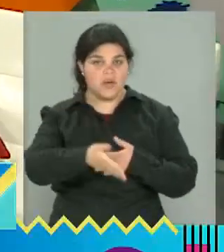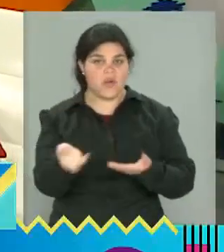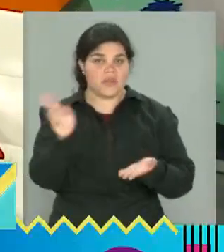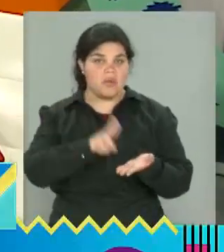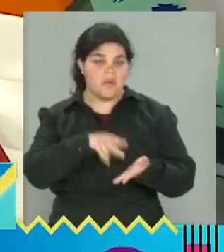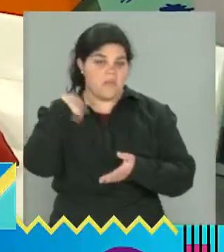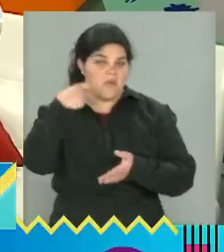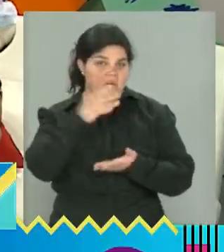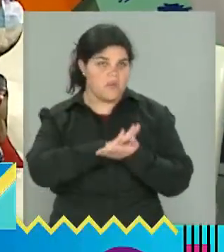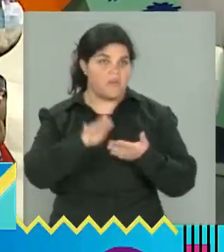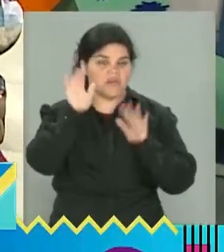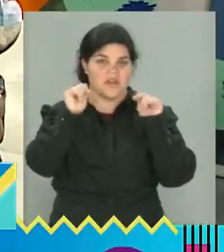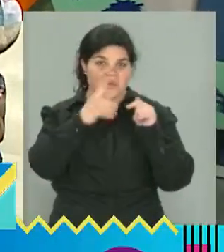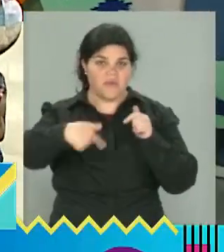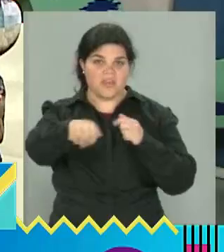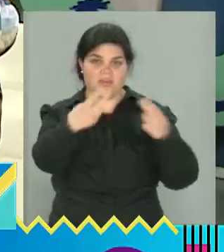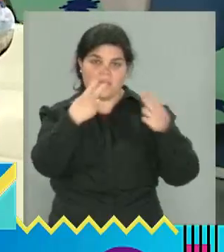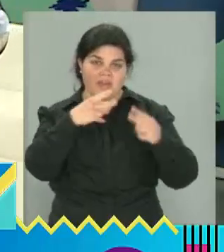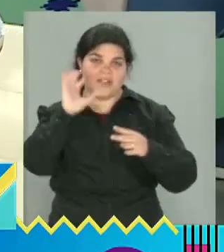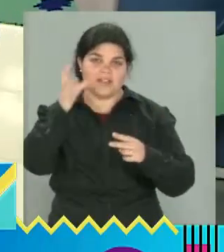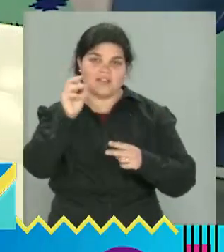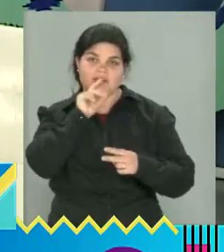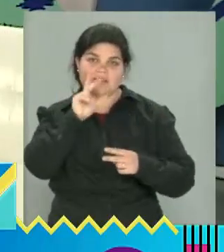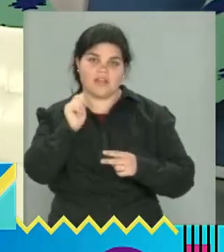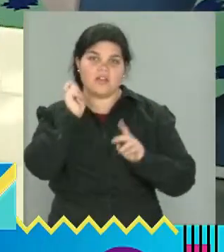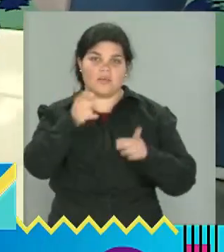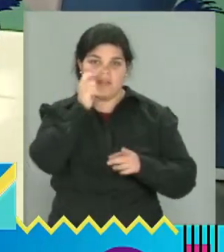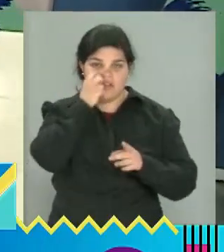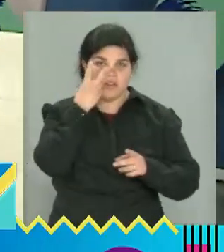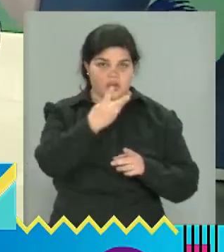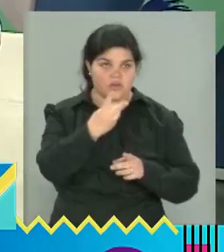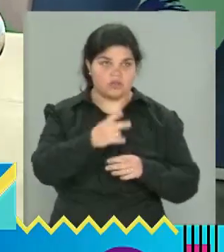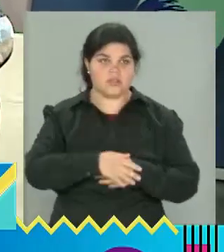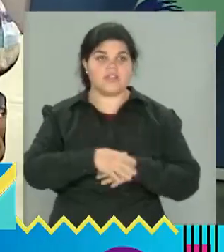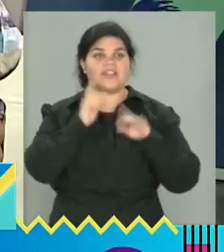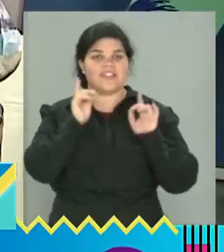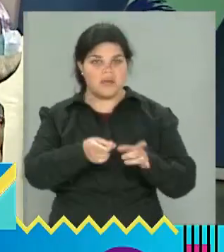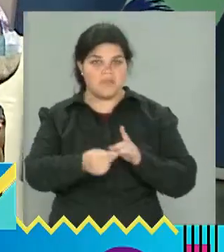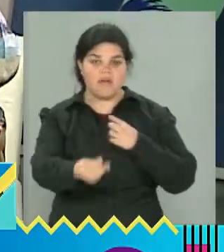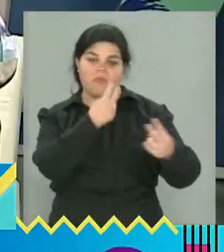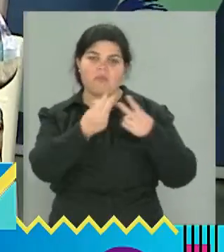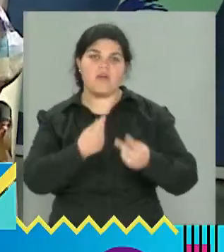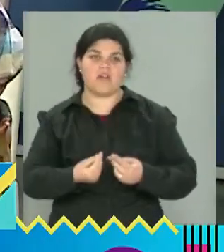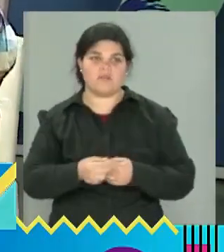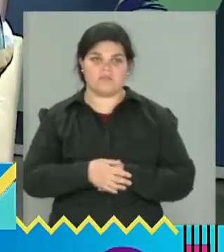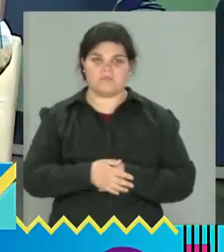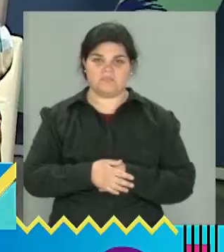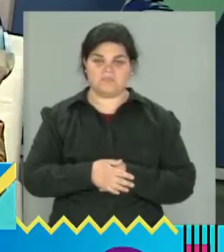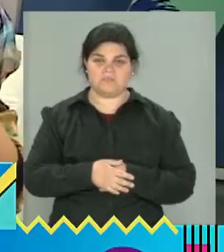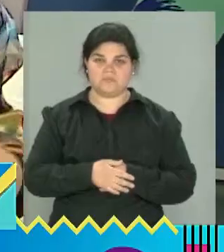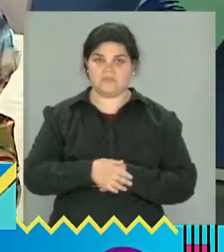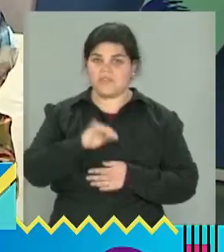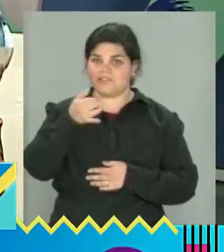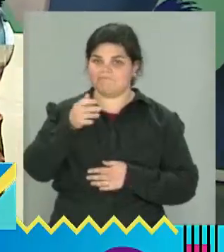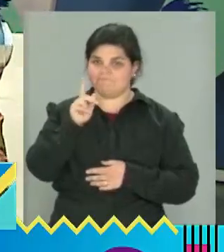nuevo programa y los saludamos a ustedes que están a través de Canal 30 TDA, Canal 22 y por supuesto nos sintonizan y nos ven online. Exactamente, y